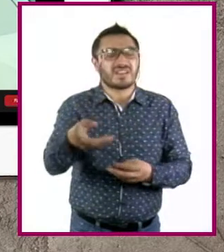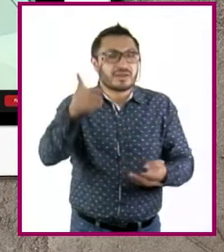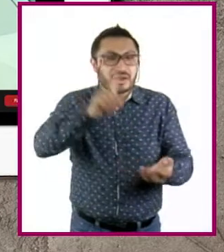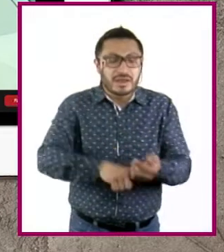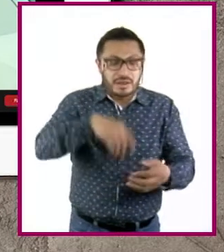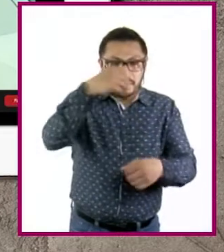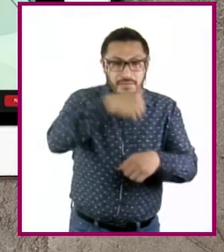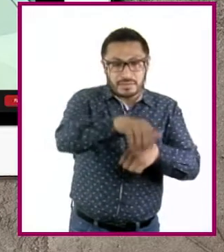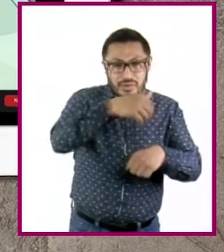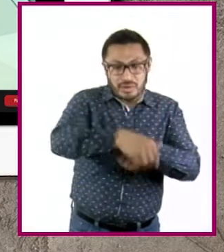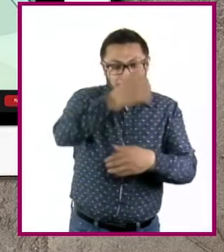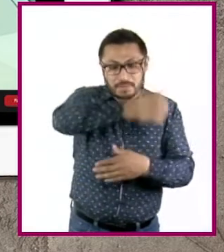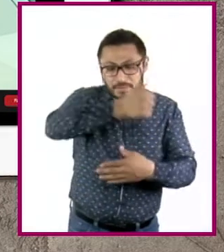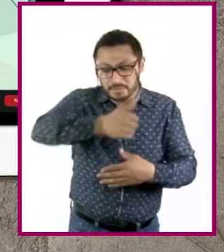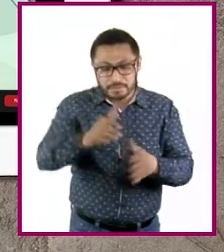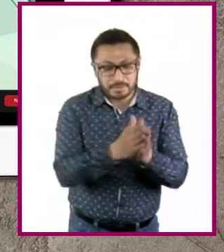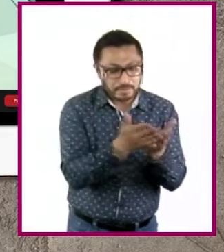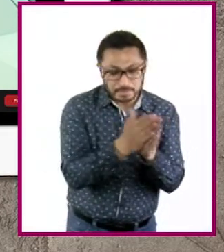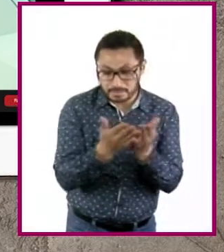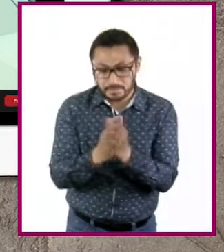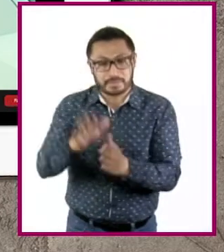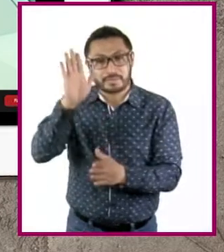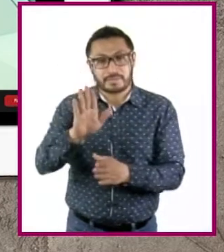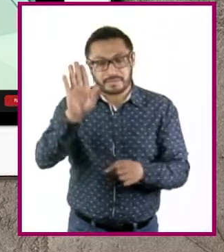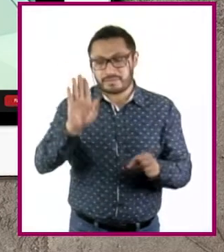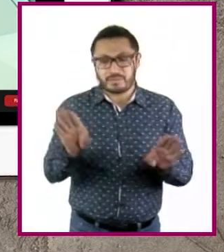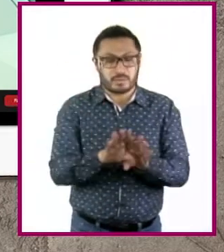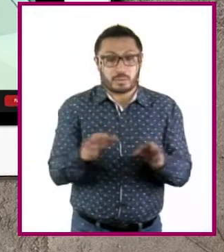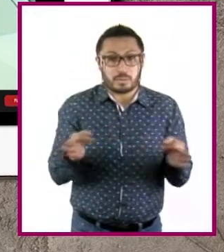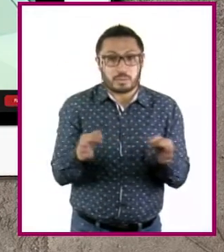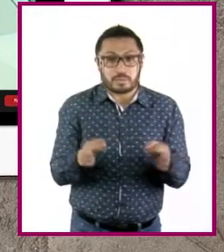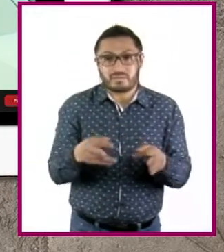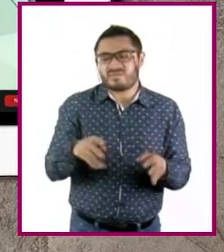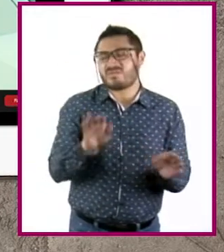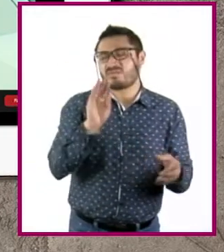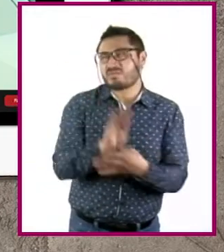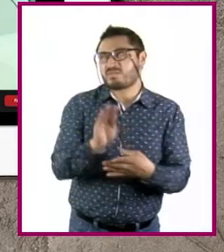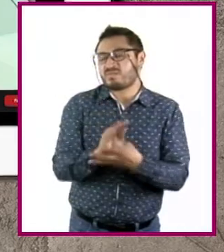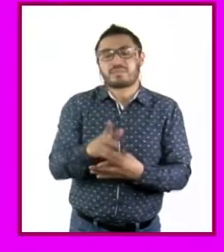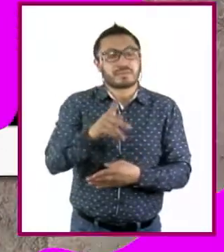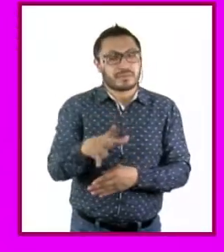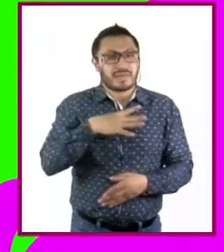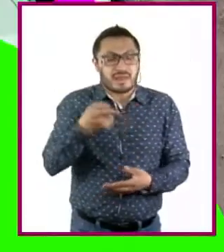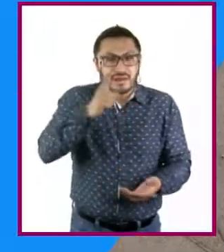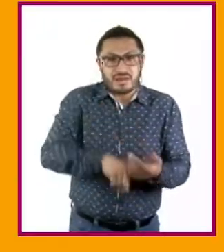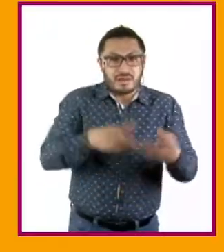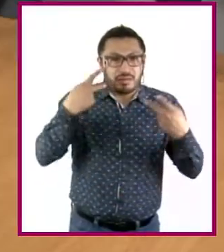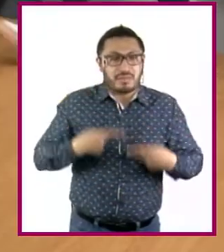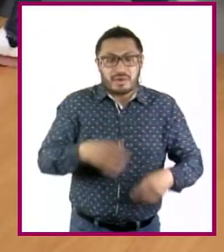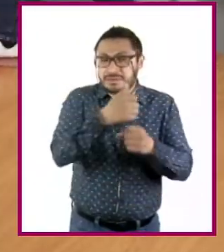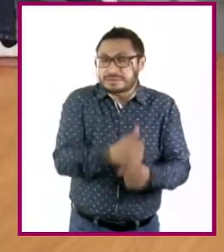número, que a veces son muy fríos, hay una persona que está en un sufrimiento a lo mejor mayor o menor, ¿no?